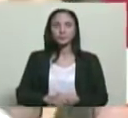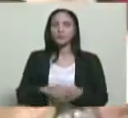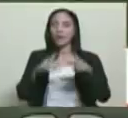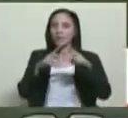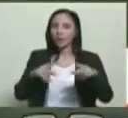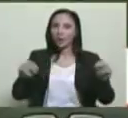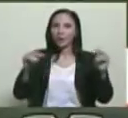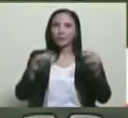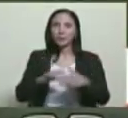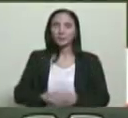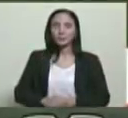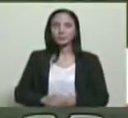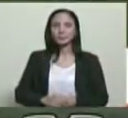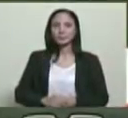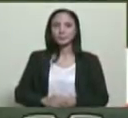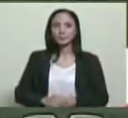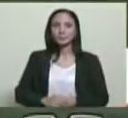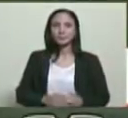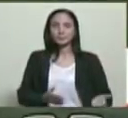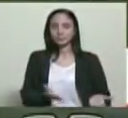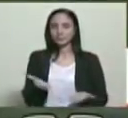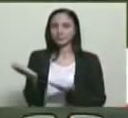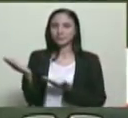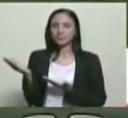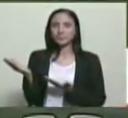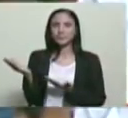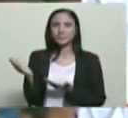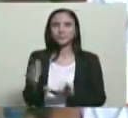Nicaragua. Daniela de Polsi,